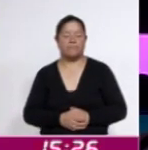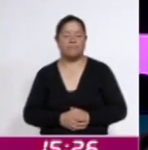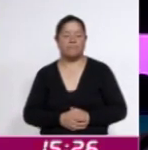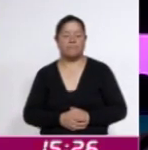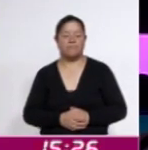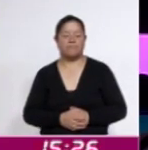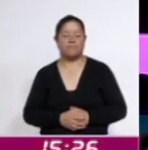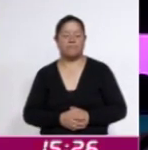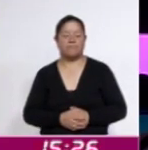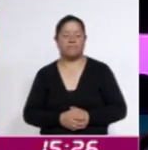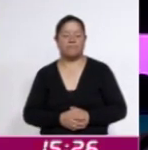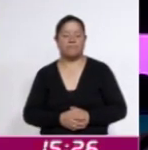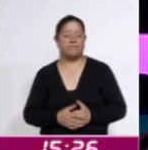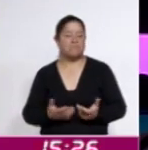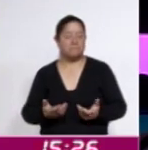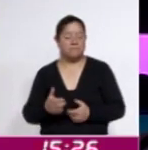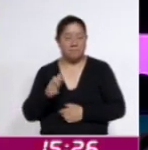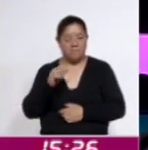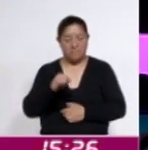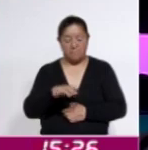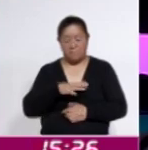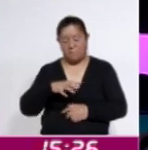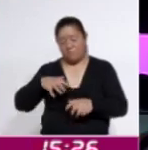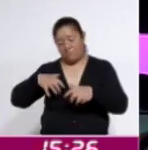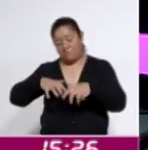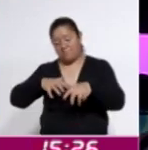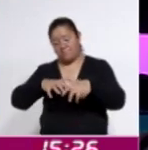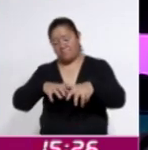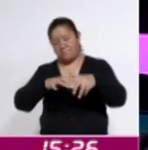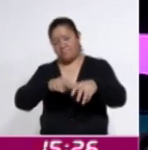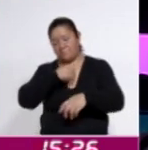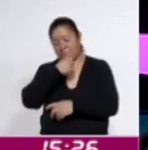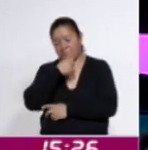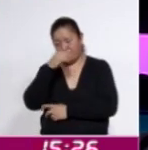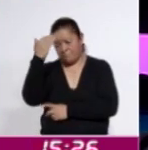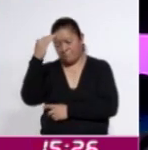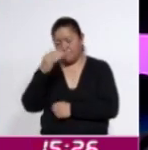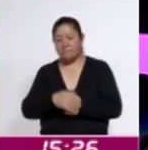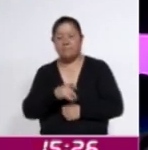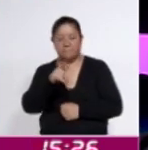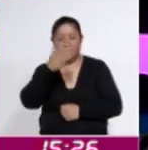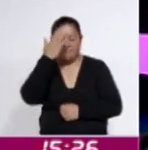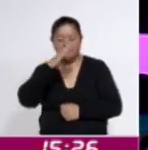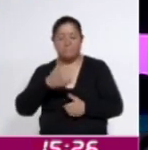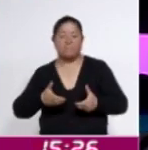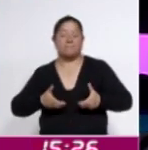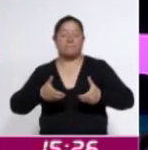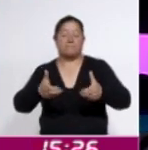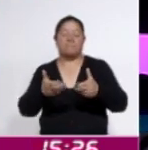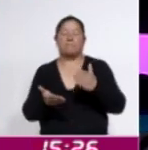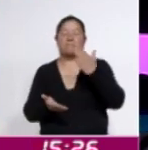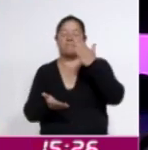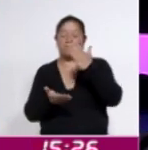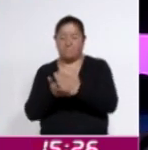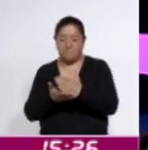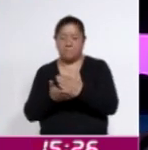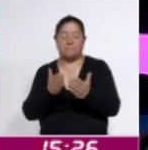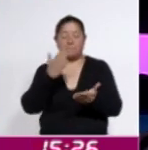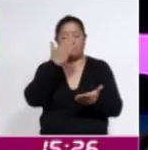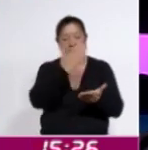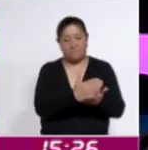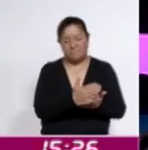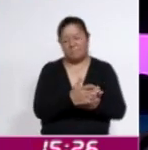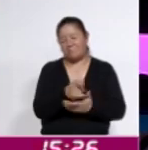Pues así transcurrió esta caminata de adultos mayores. Ya sabe, el cierre de vialidades generó en ciertos momentos